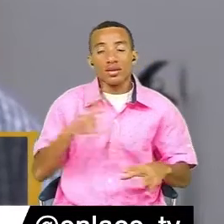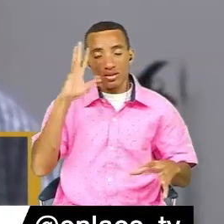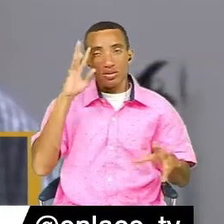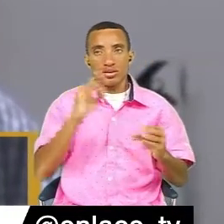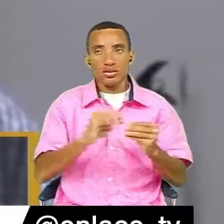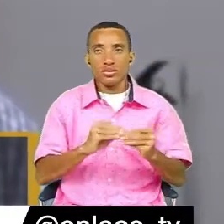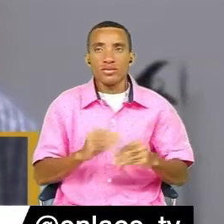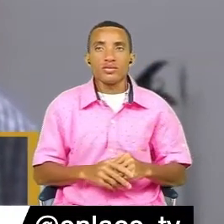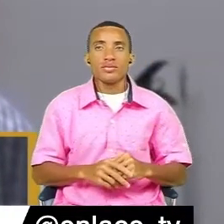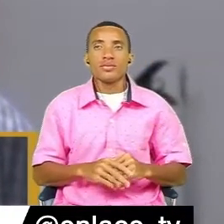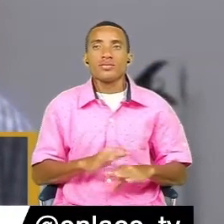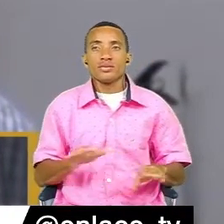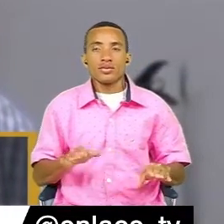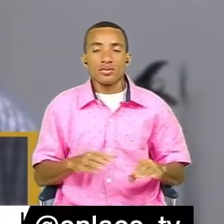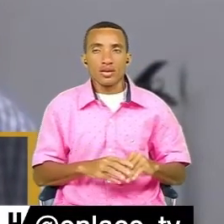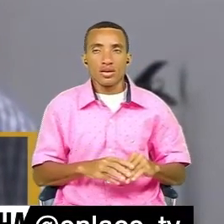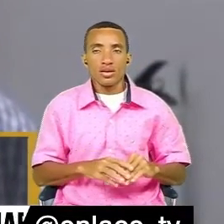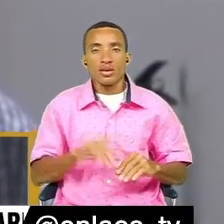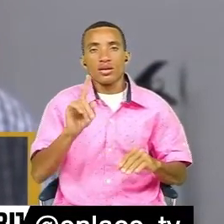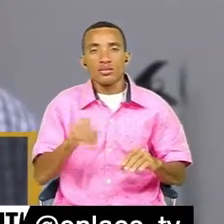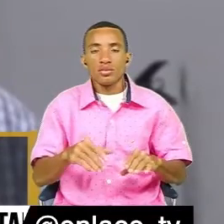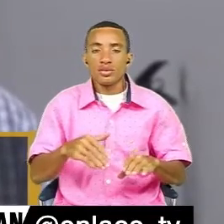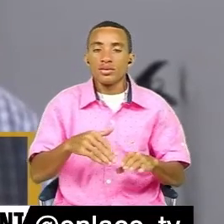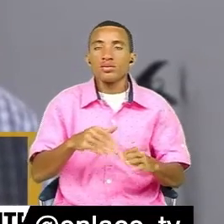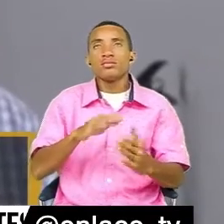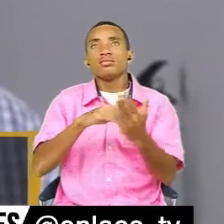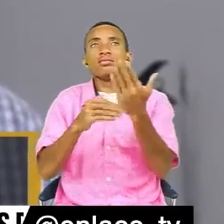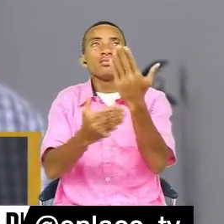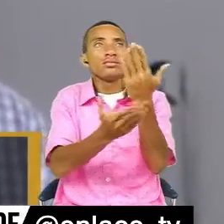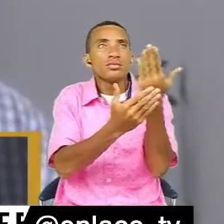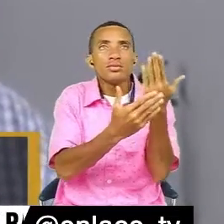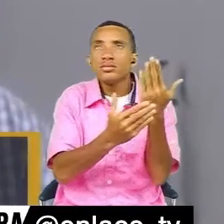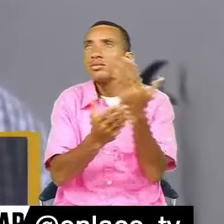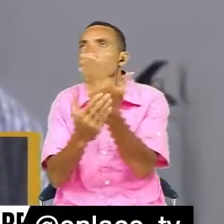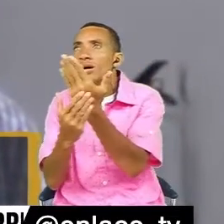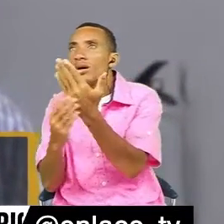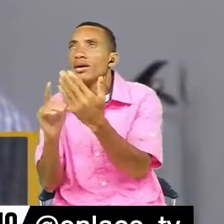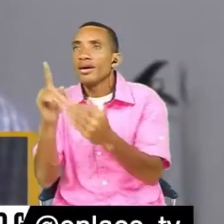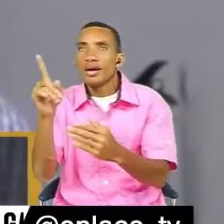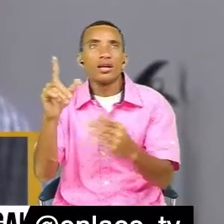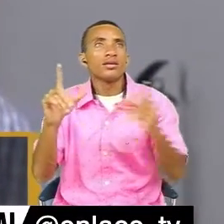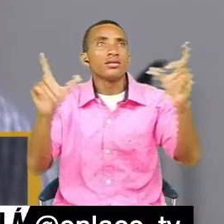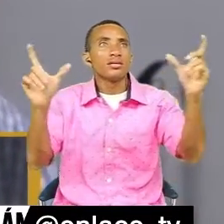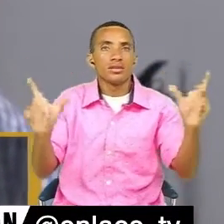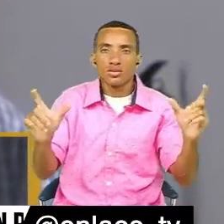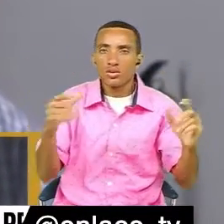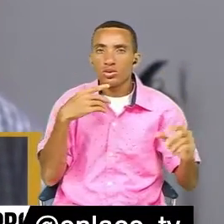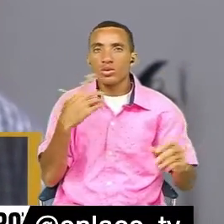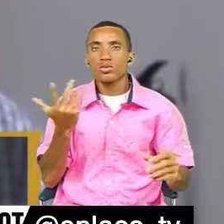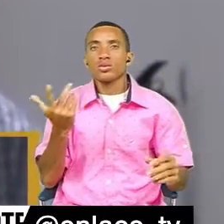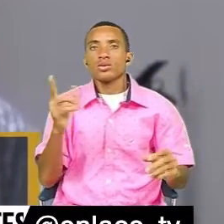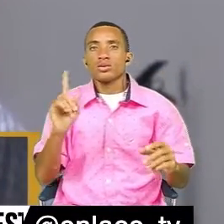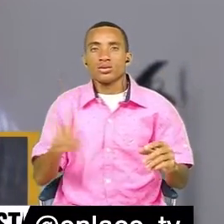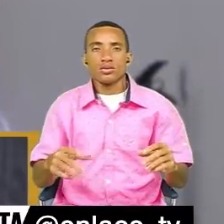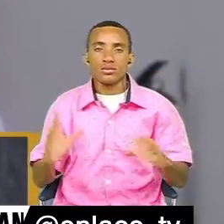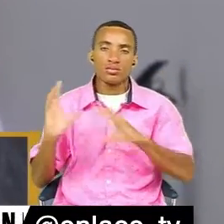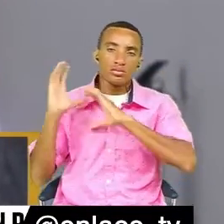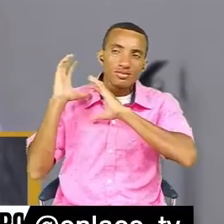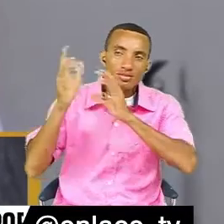hacer la señalización correspondiente en lo que tiene que ver con parqueos, zonas de carga y